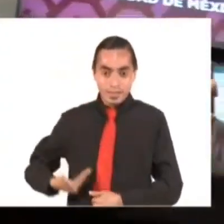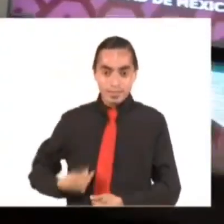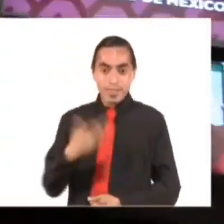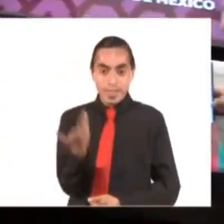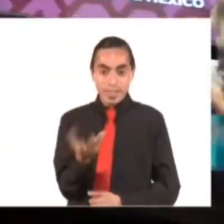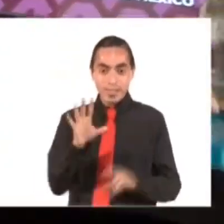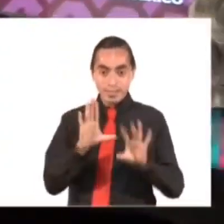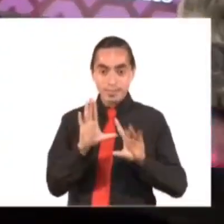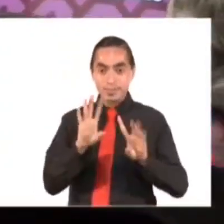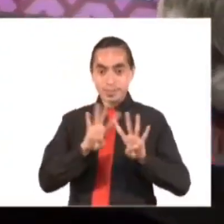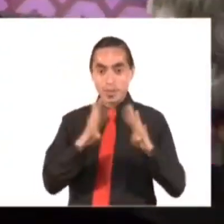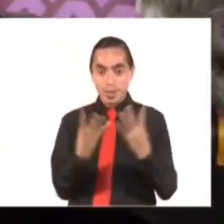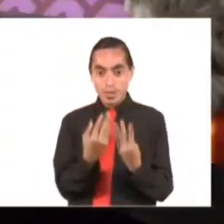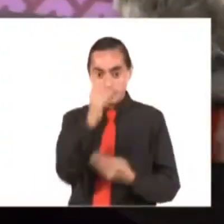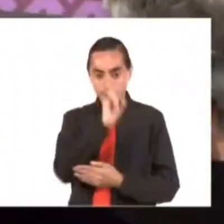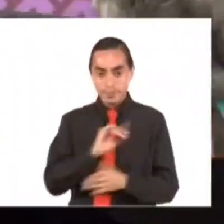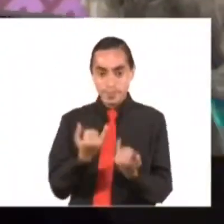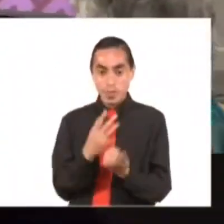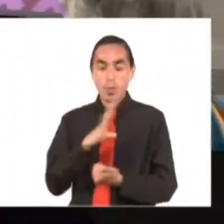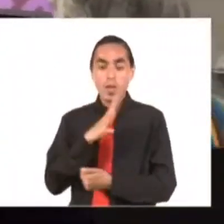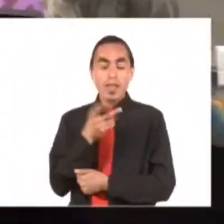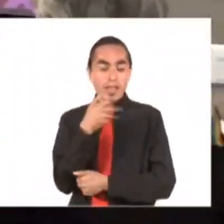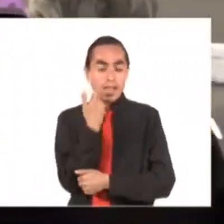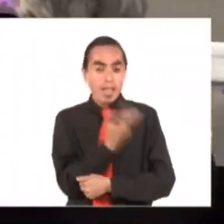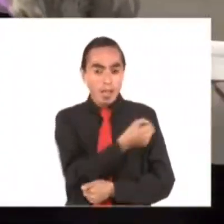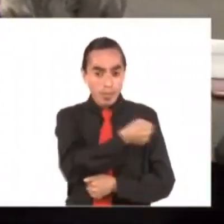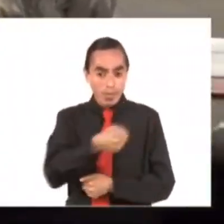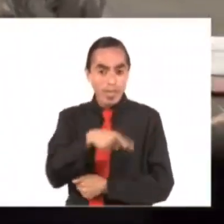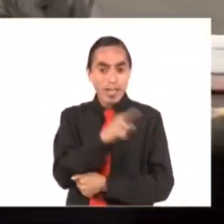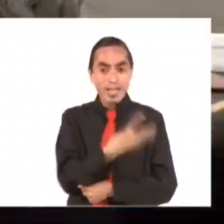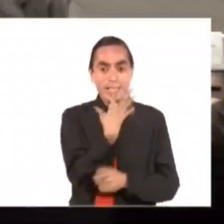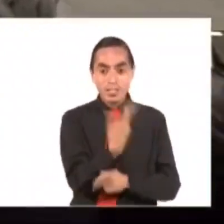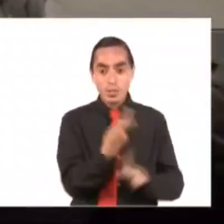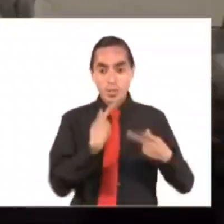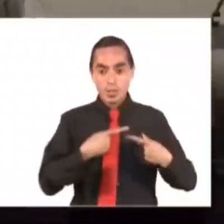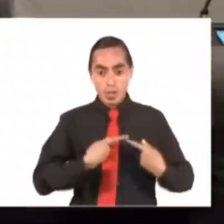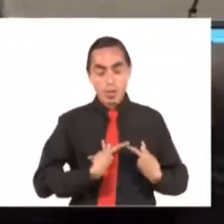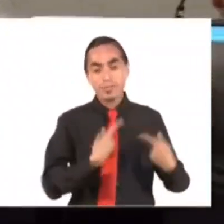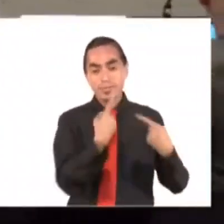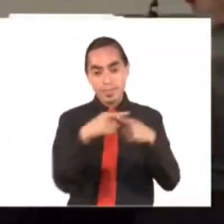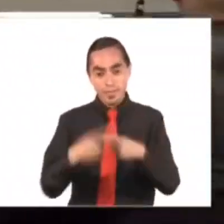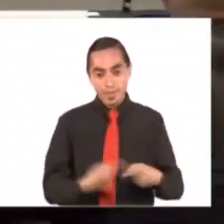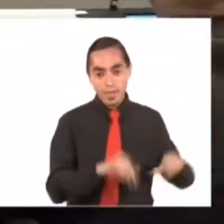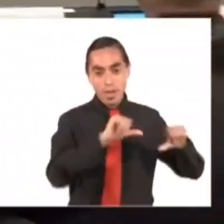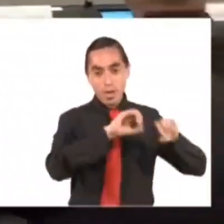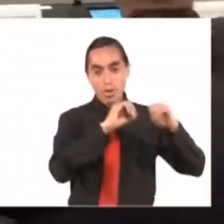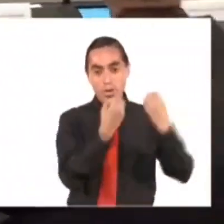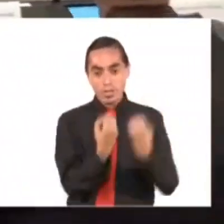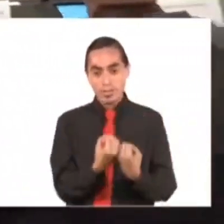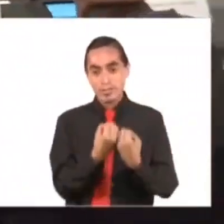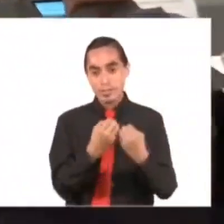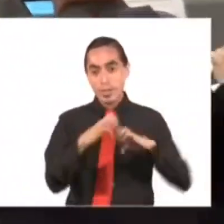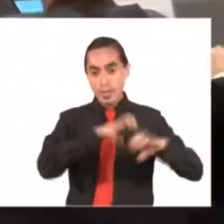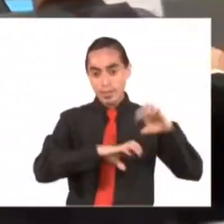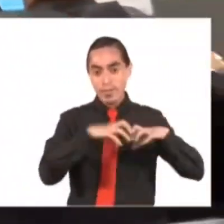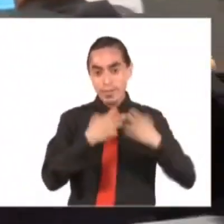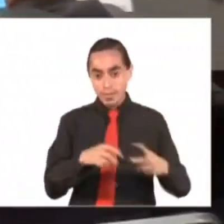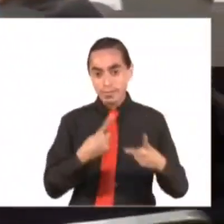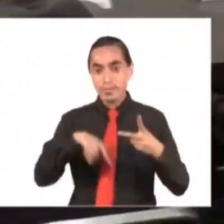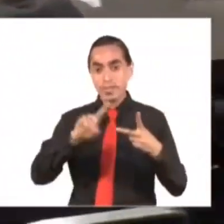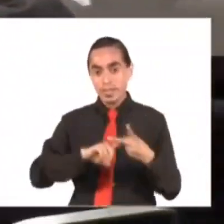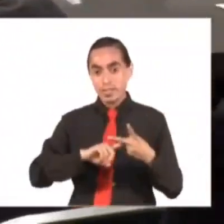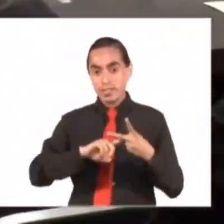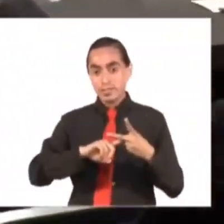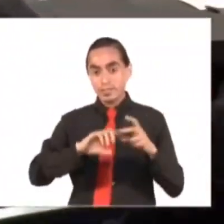personas representantes de los 5 sectores que conforman el Consejo: organizaciones empresariales, sociedad civil, organizaciones